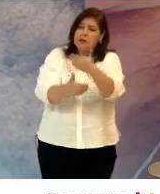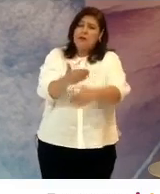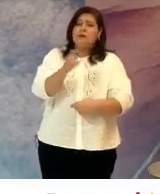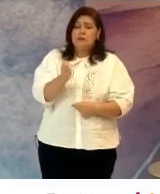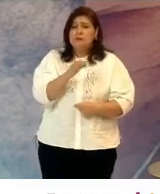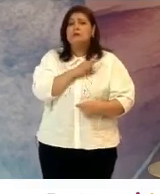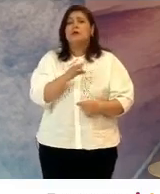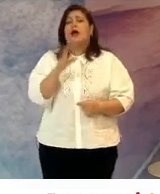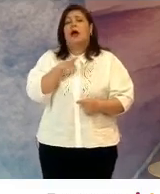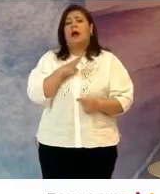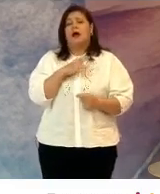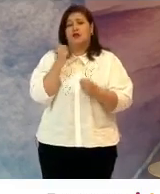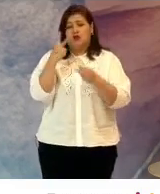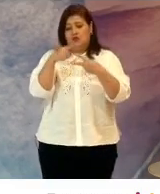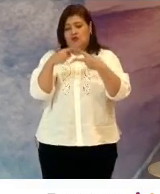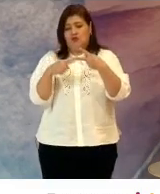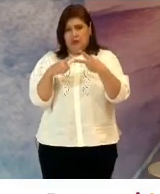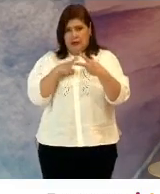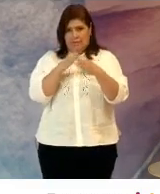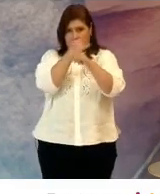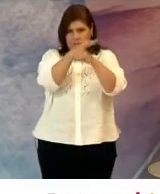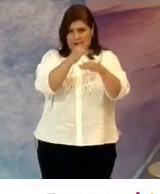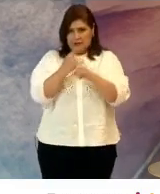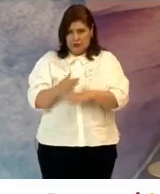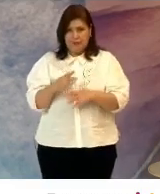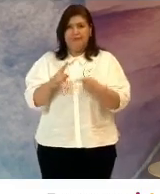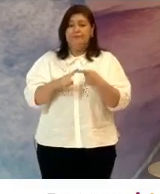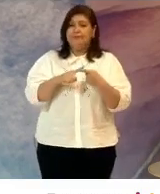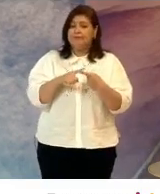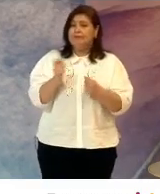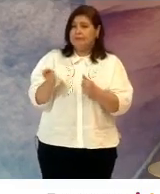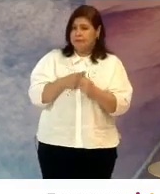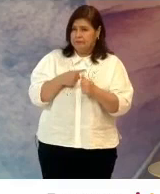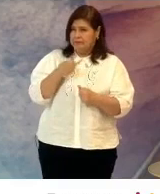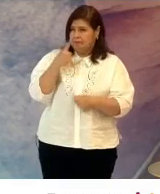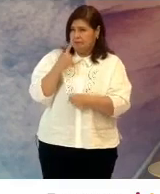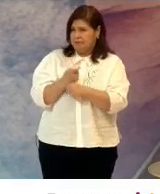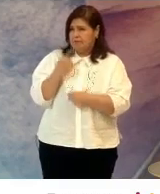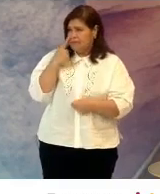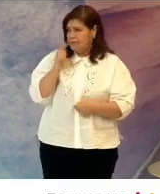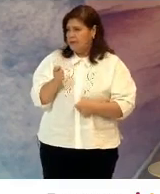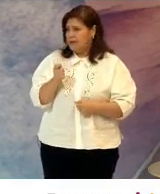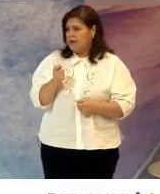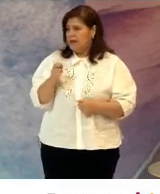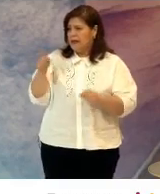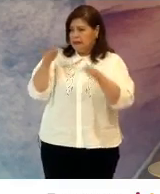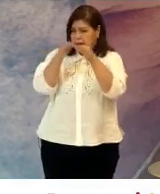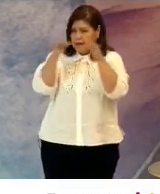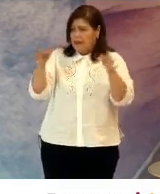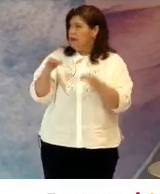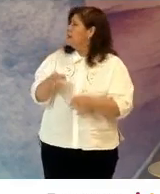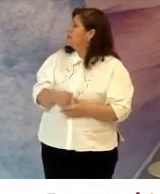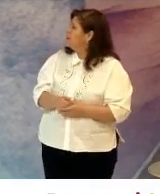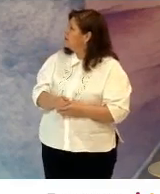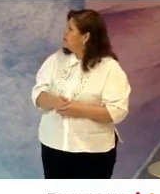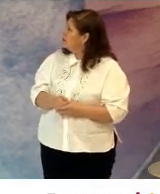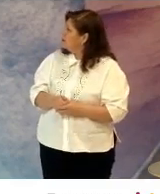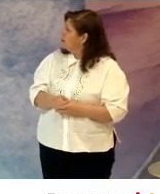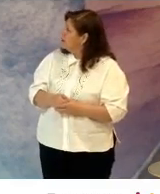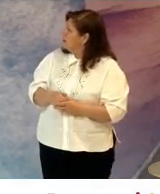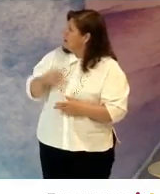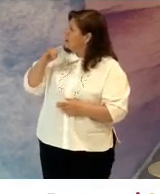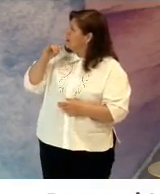tenemos dos fuentes de información. La primera es esta, una cita de Ilya